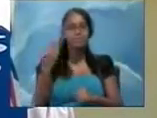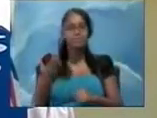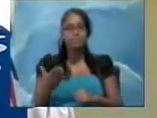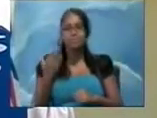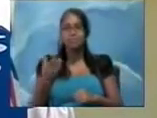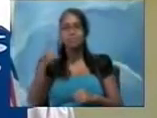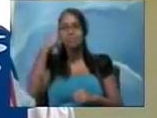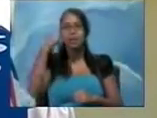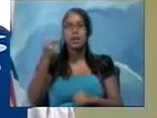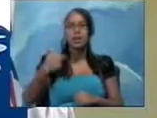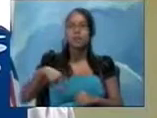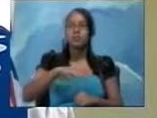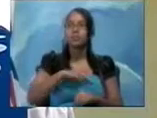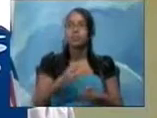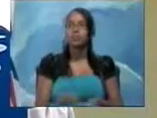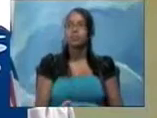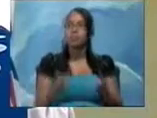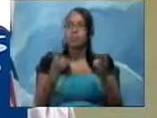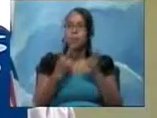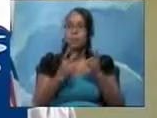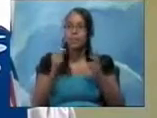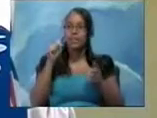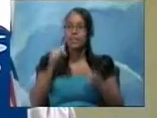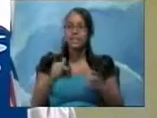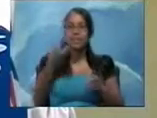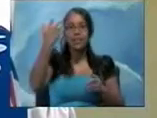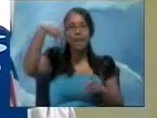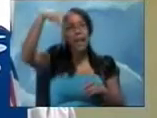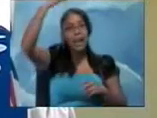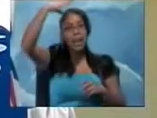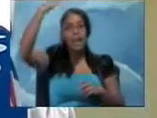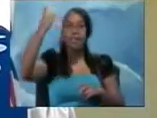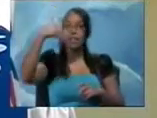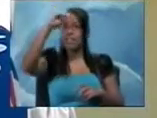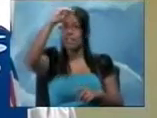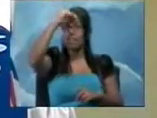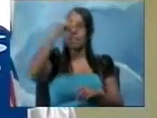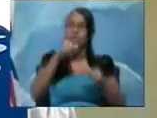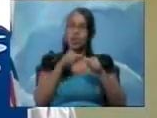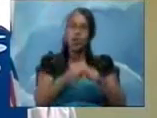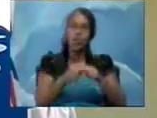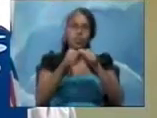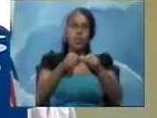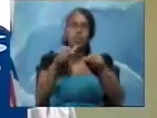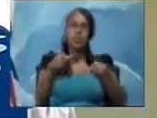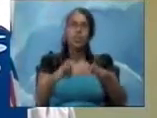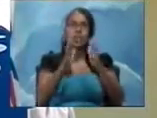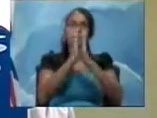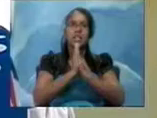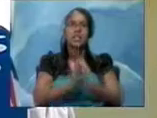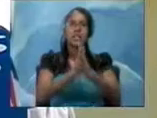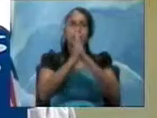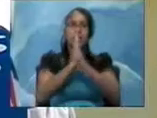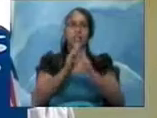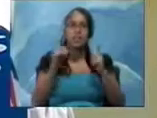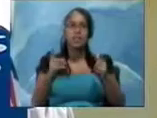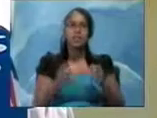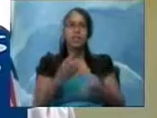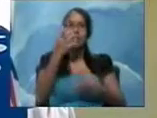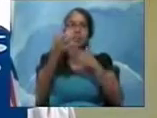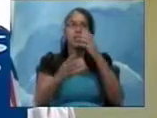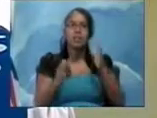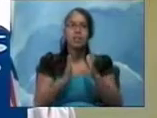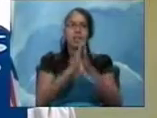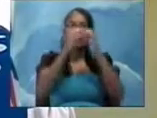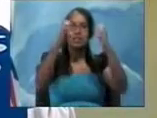para nuestras vidas y allí el rey David continúa en esta oración en esta exclamación exaltando el